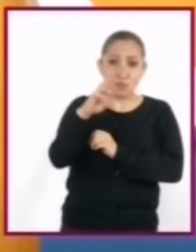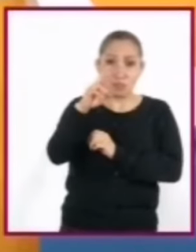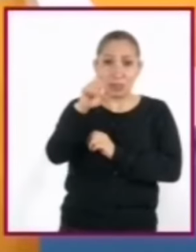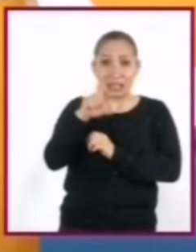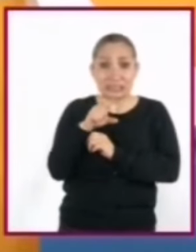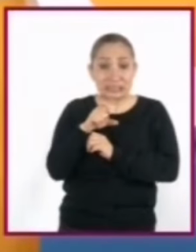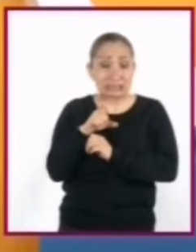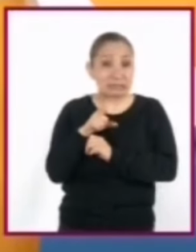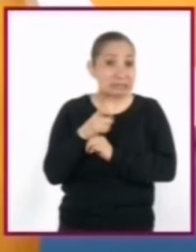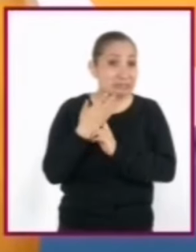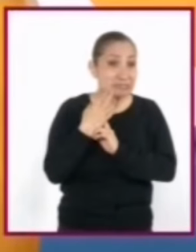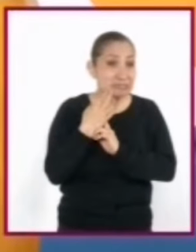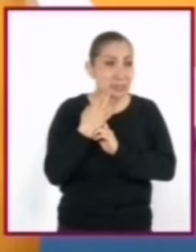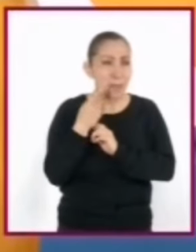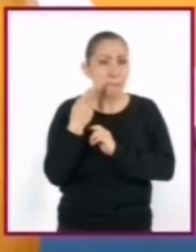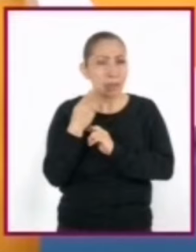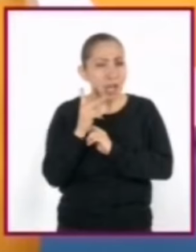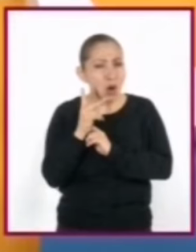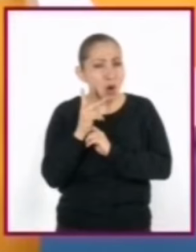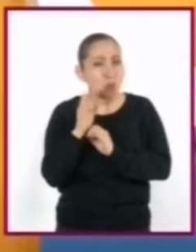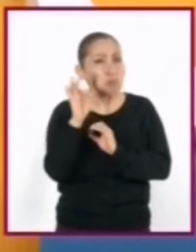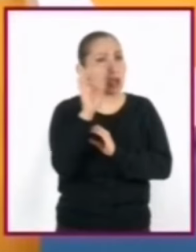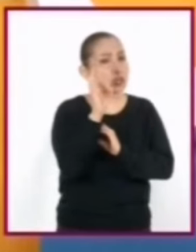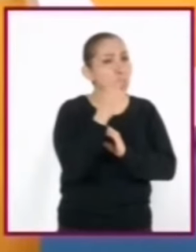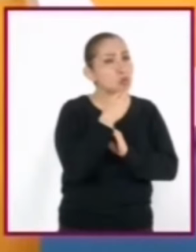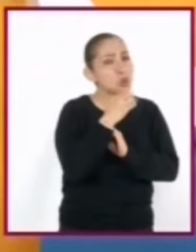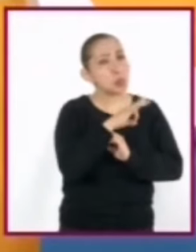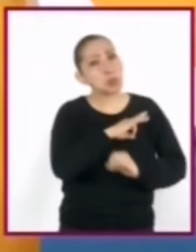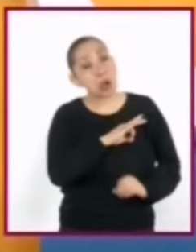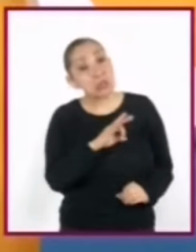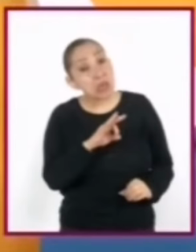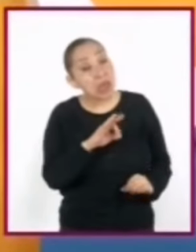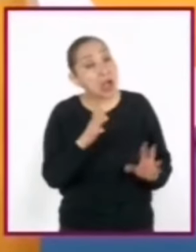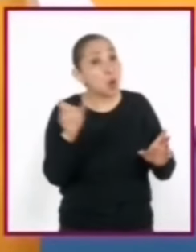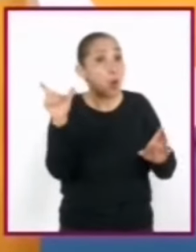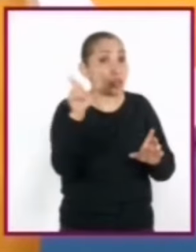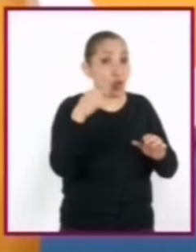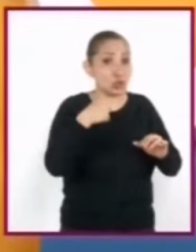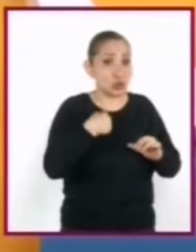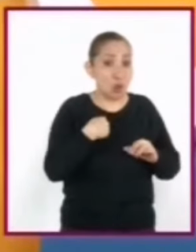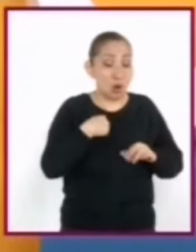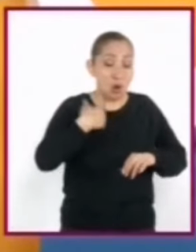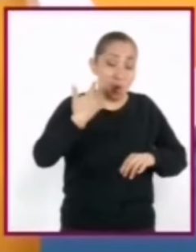radiografía. Sin embargo, un posible uso podría ser cuando me he